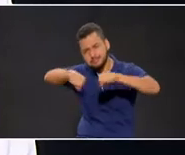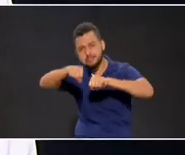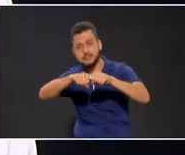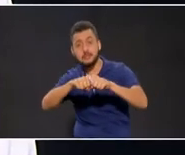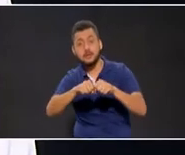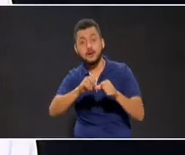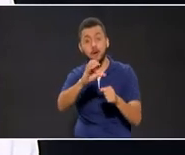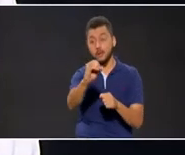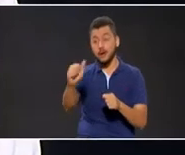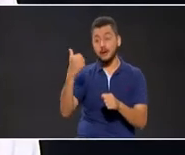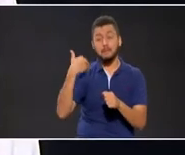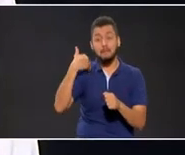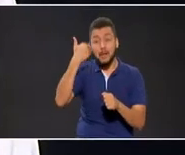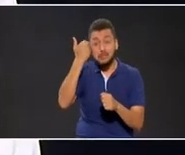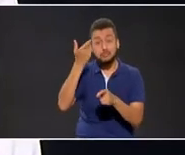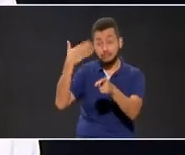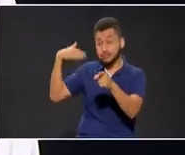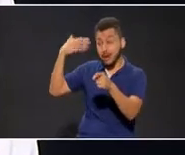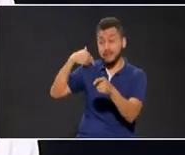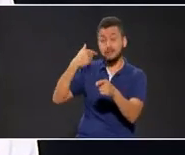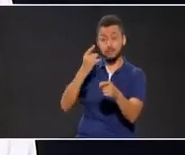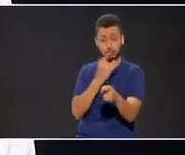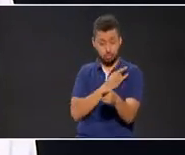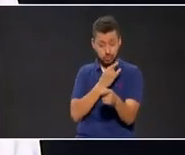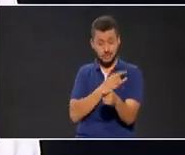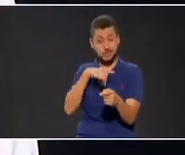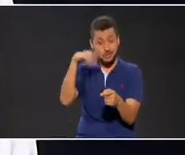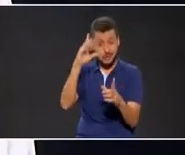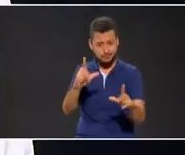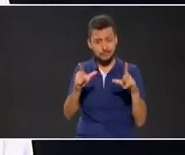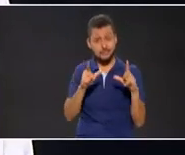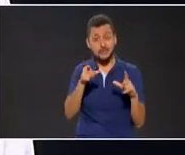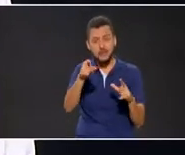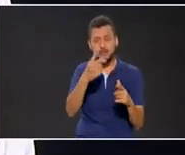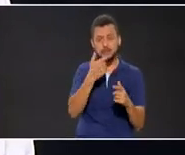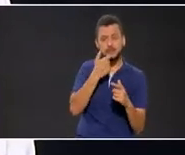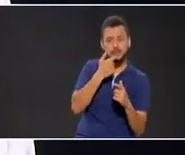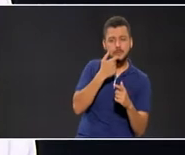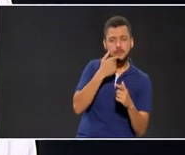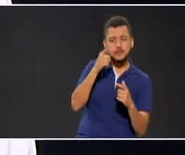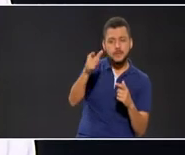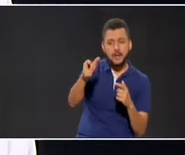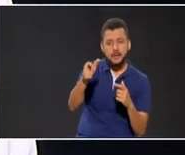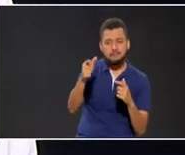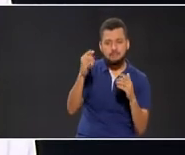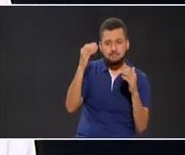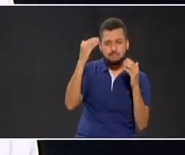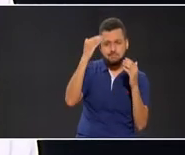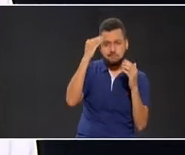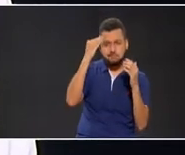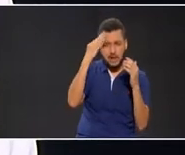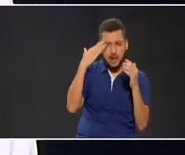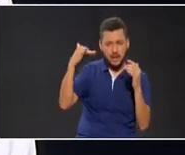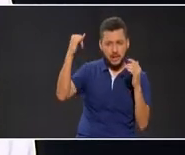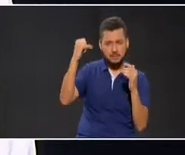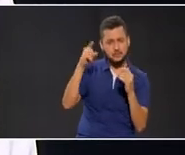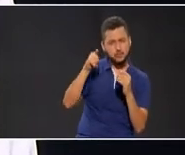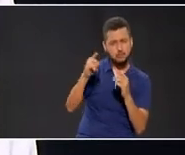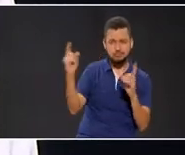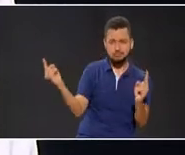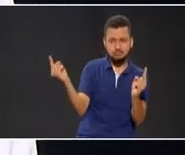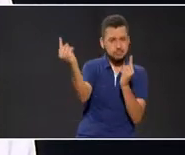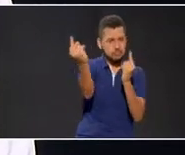profesionales utilizarlos llevarlos a la academia son los sabios que nos pueden nos pueden explicar muchas cosas y